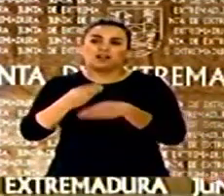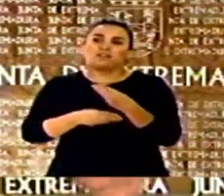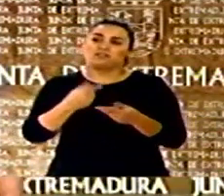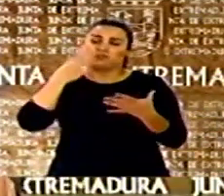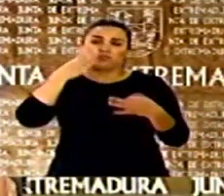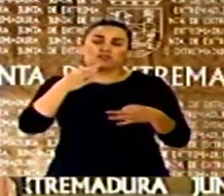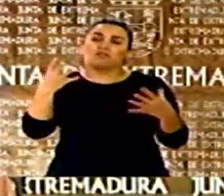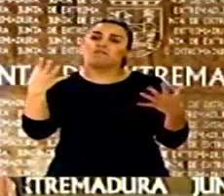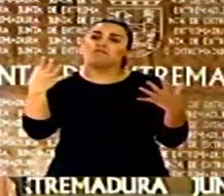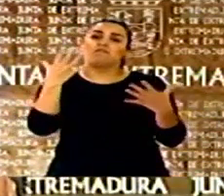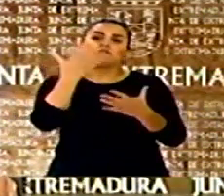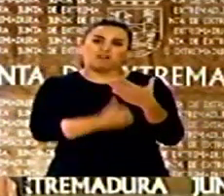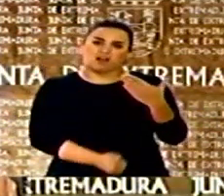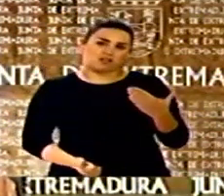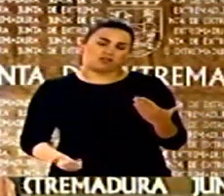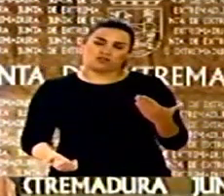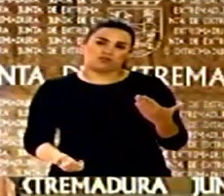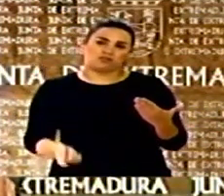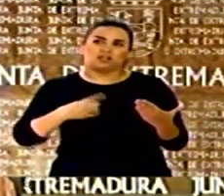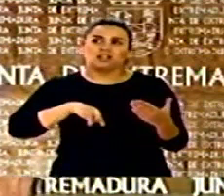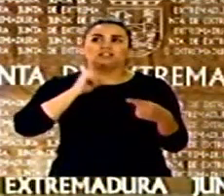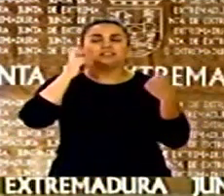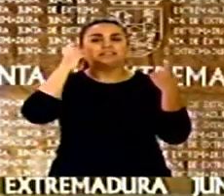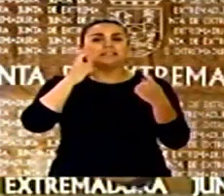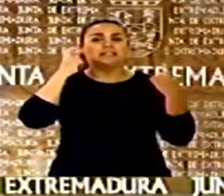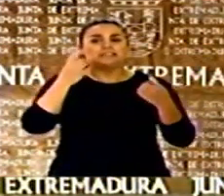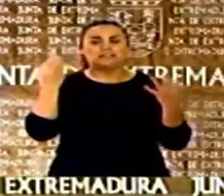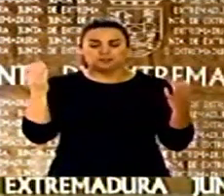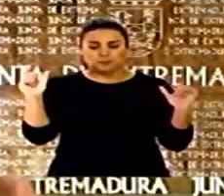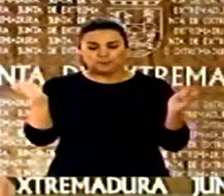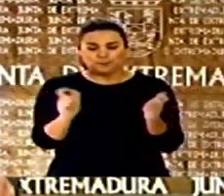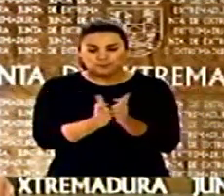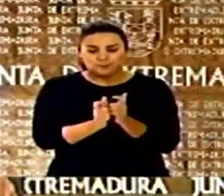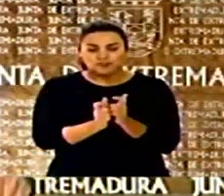como han hecho en Andalucía, en el resto de comunidades autónomas de cara a las elecciones de mayo.